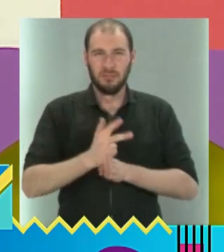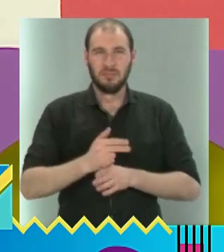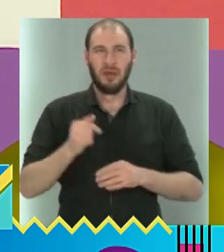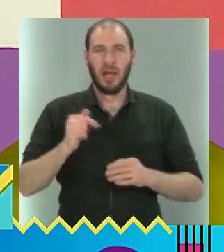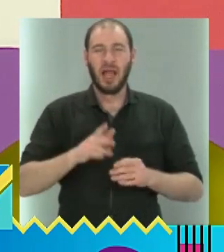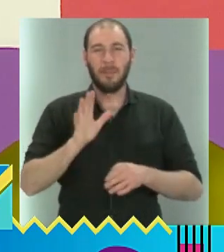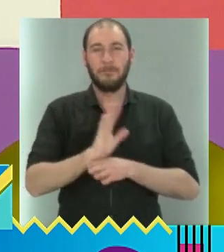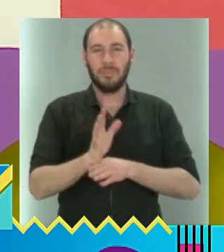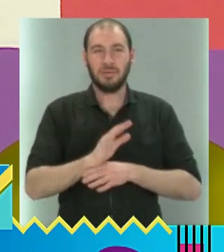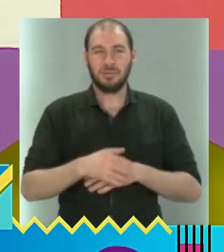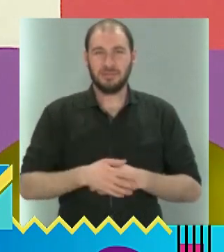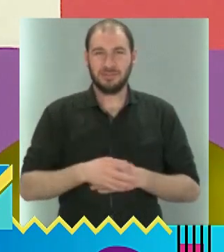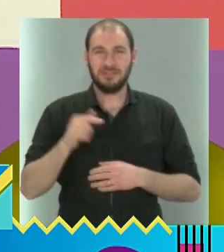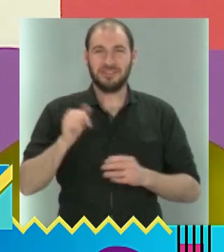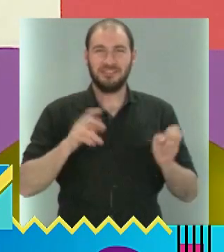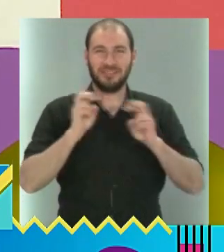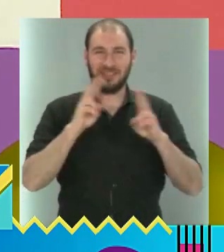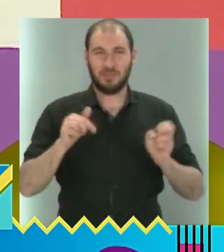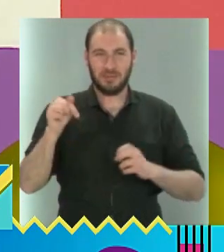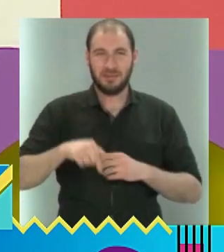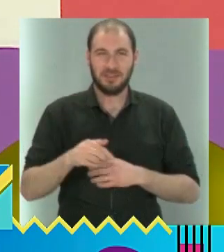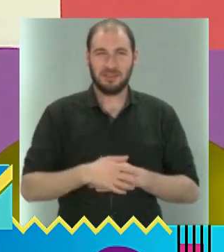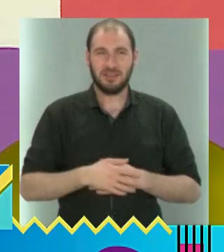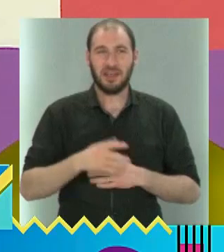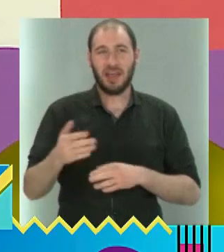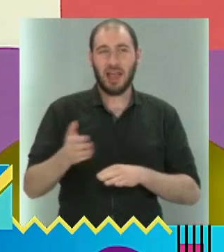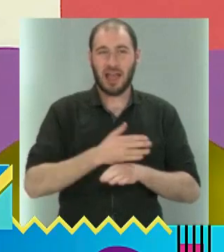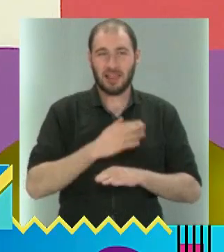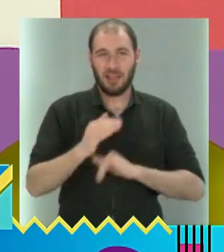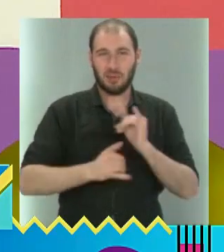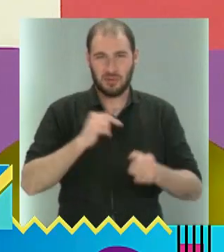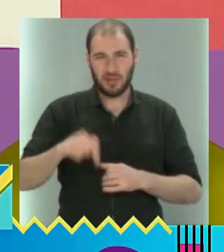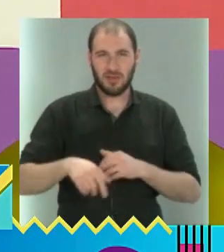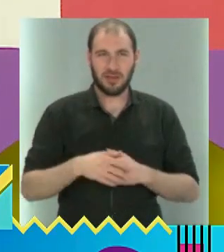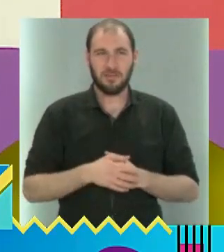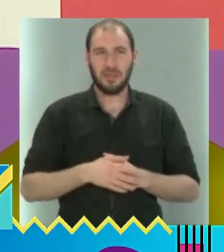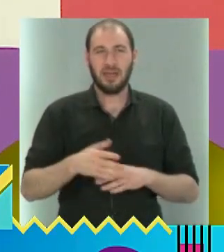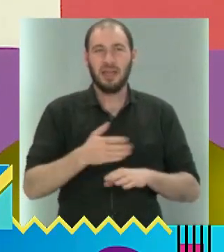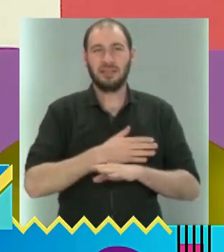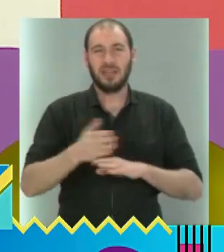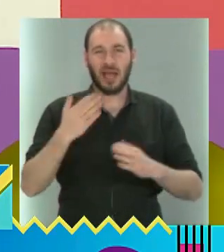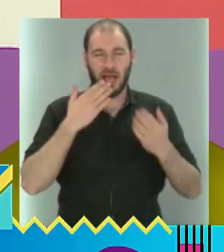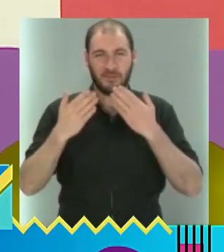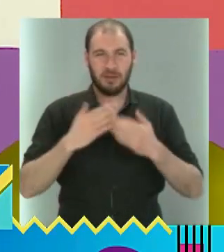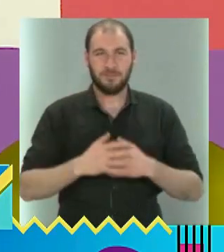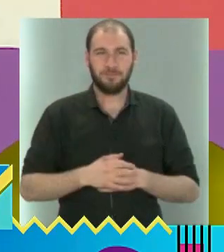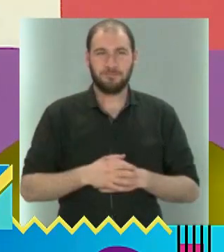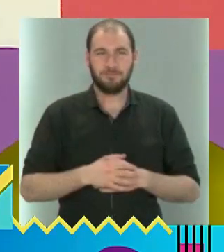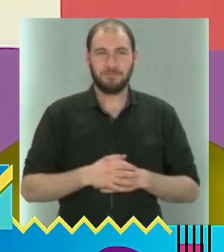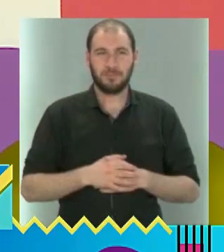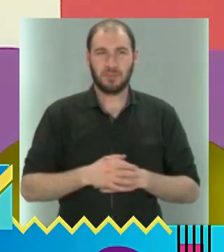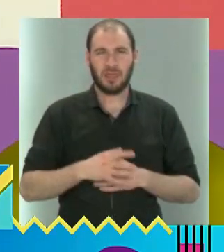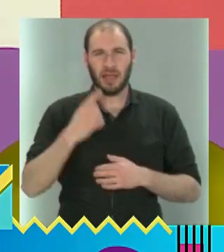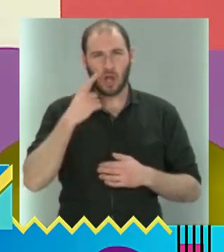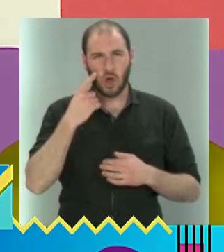de película en relación a la temática, por supuesto, así que se los adelanto desde ya. Vamos a continuar hablando. Tratar